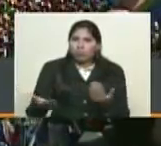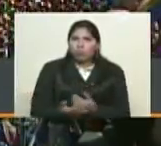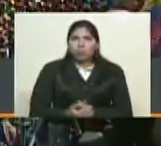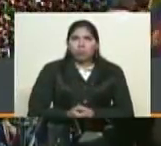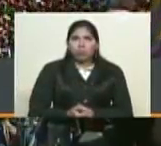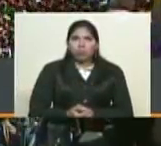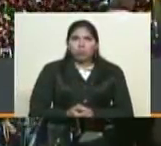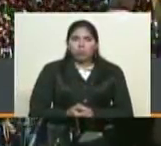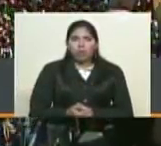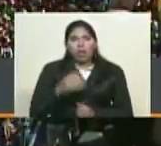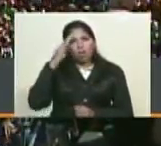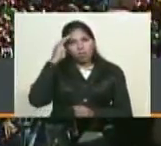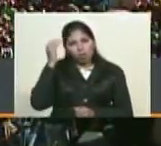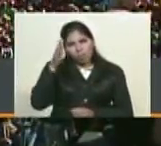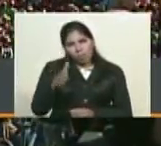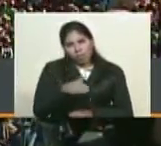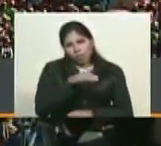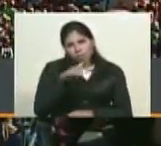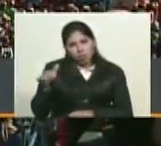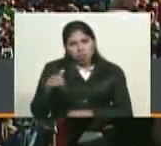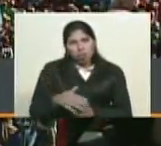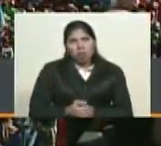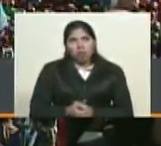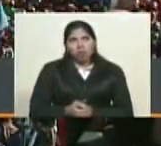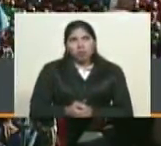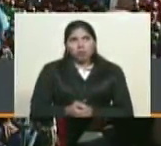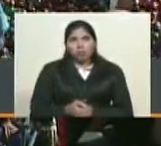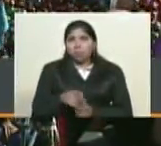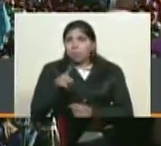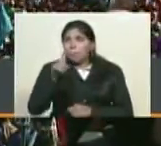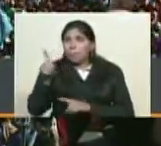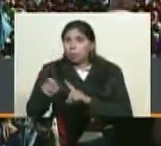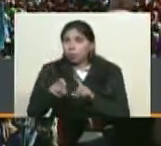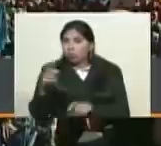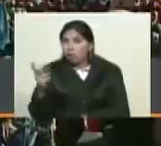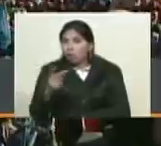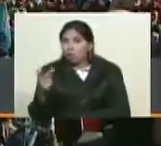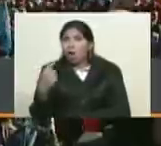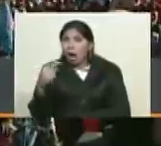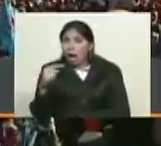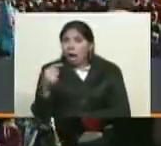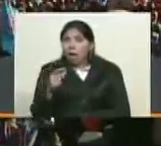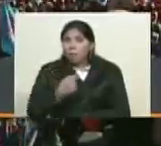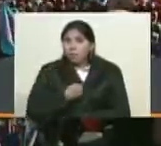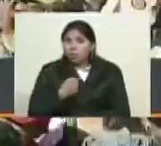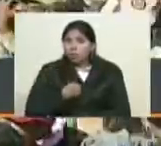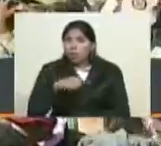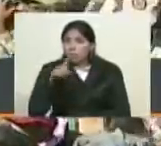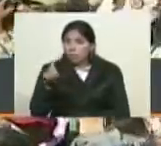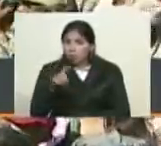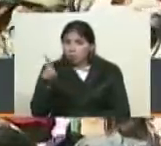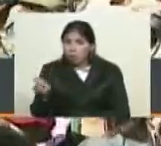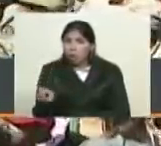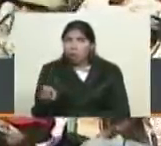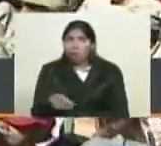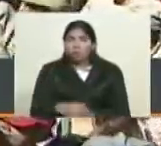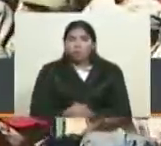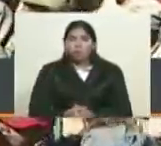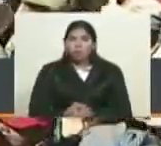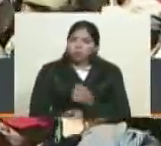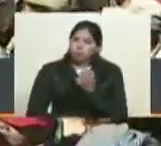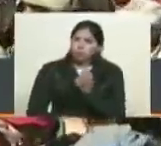Dios me la bendiga, Escalona. Ve a ver si tienen pensiones ellas dos. Mira, mira, mira, mira. Vamos a